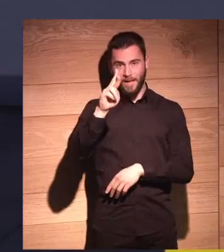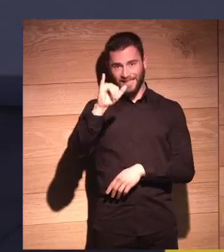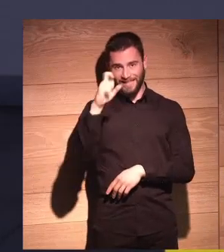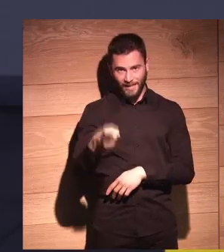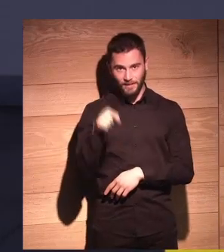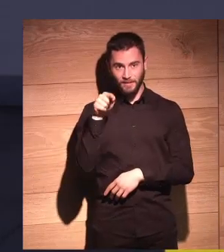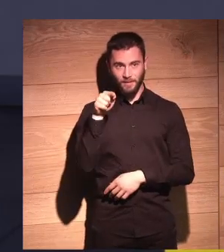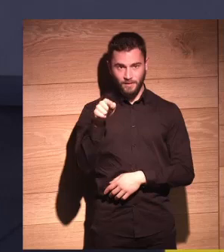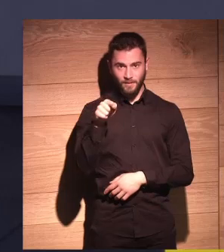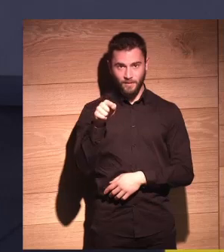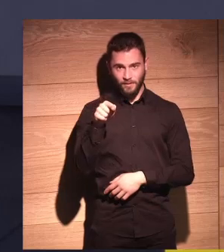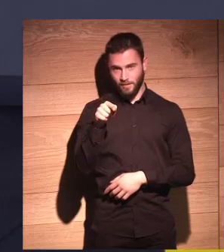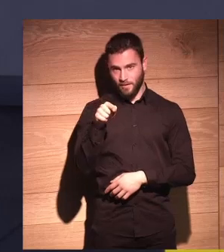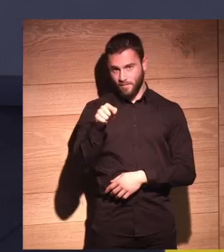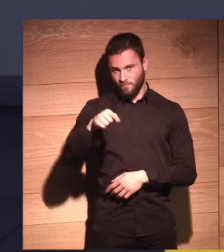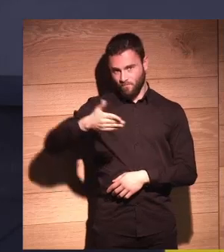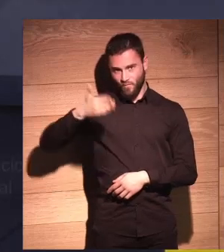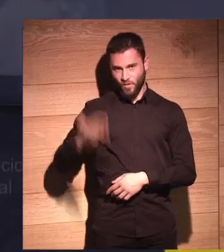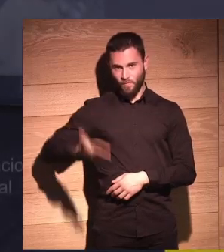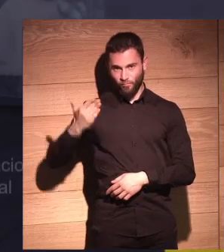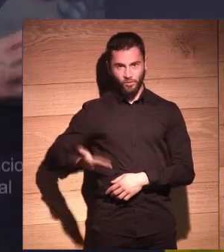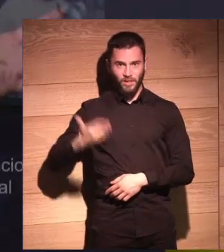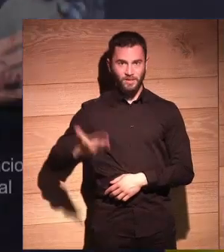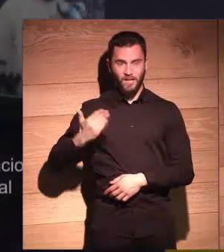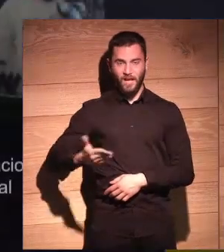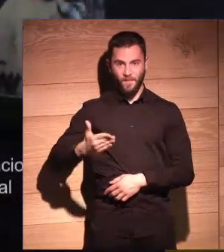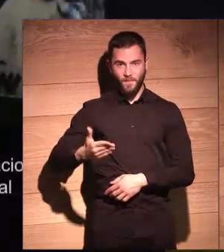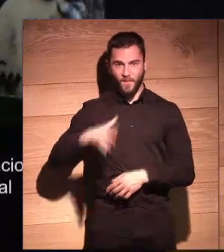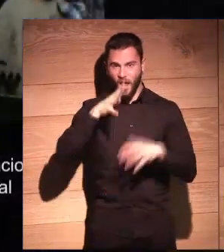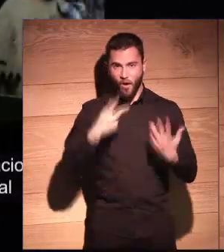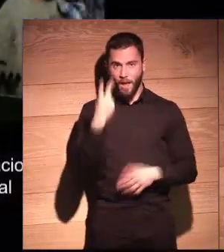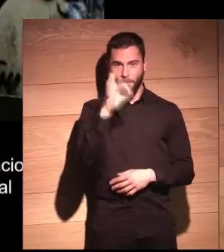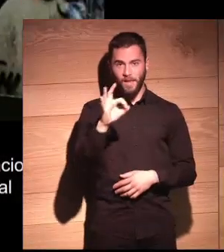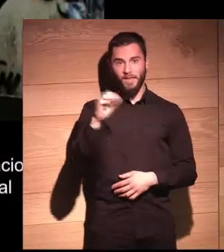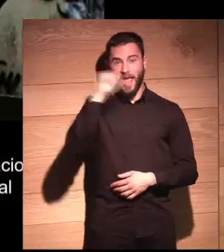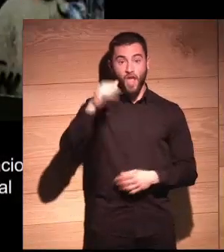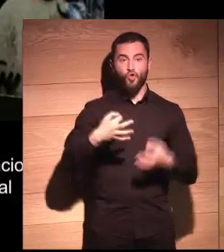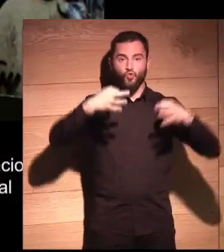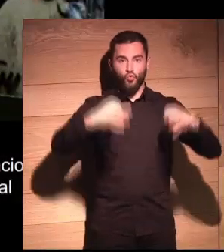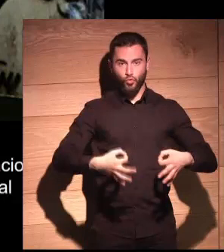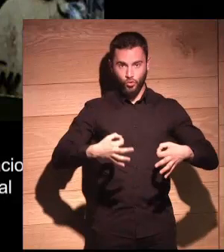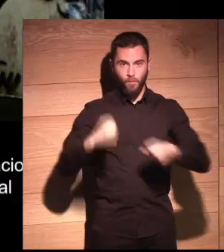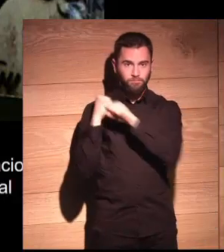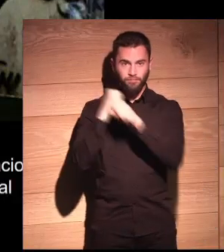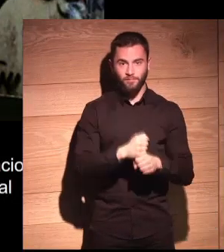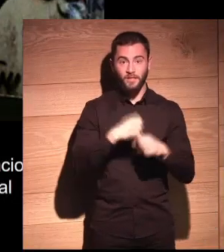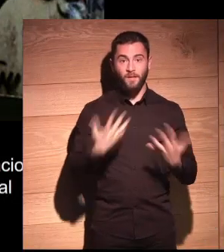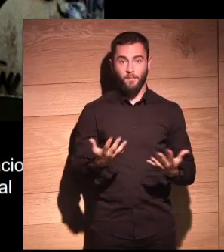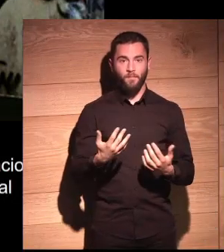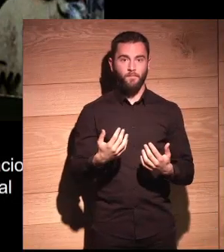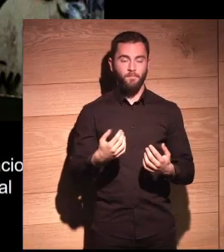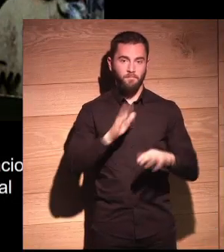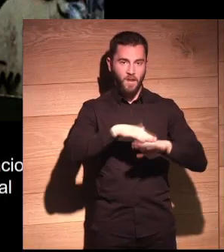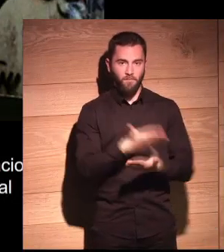muy importante, creo que ahora hace justo 20 años, y para muchos fue